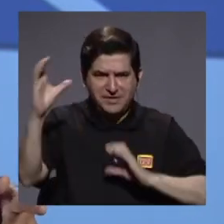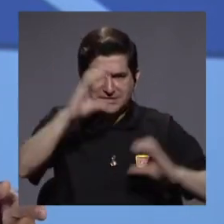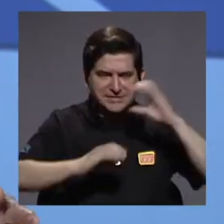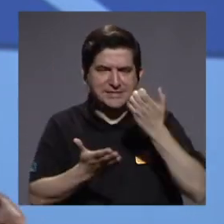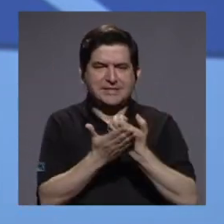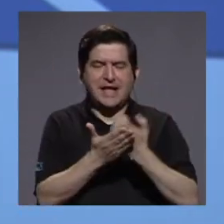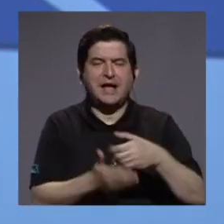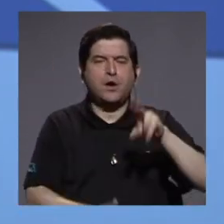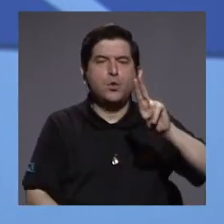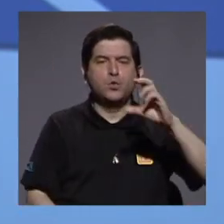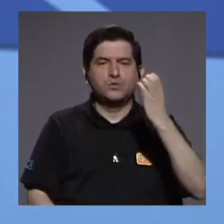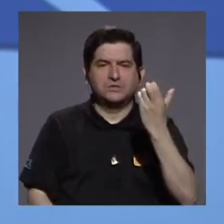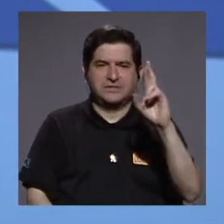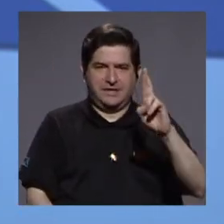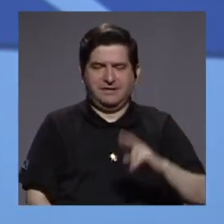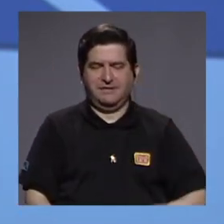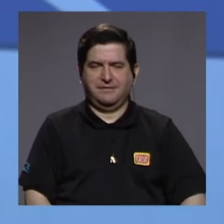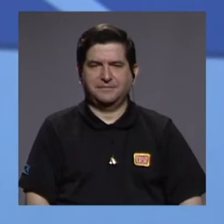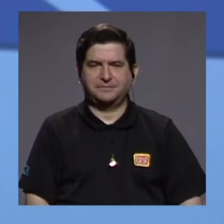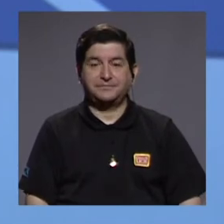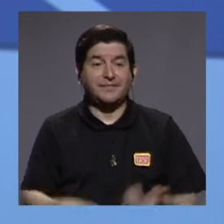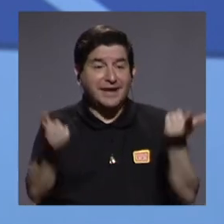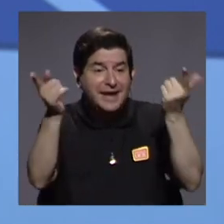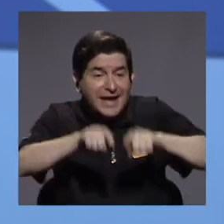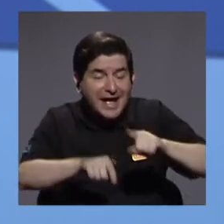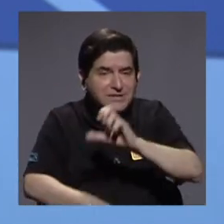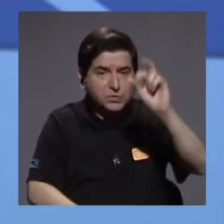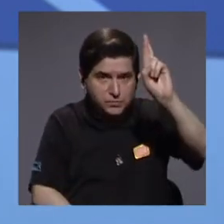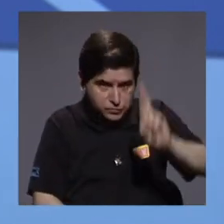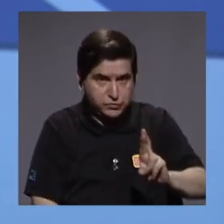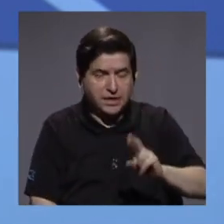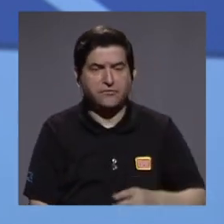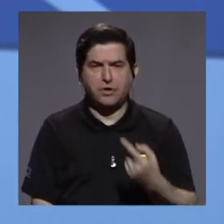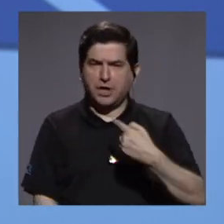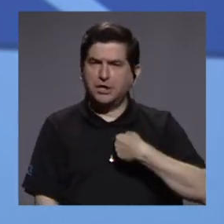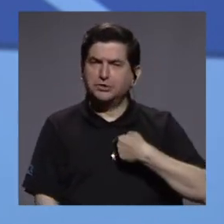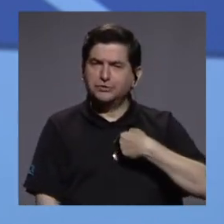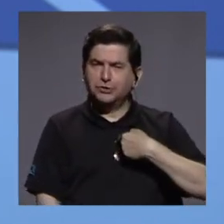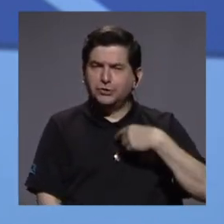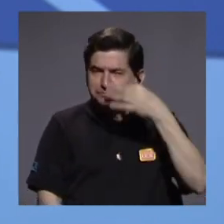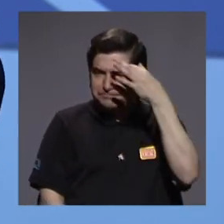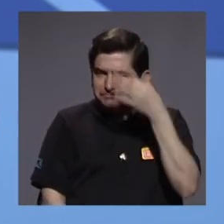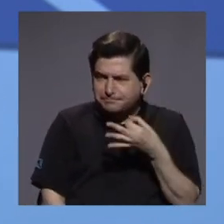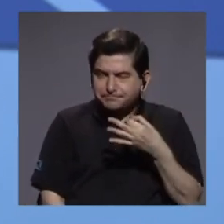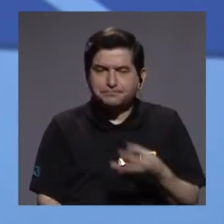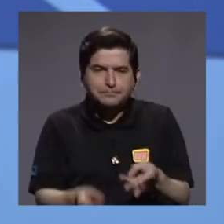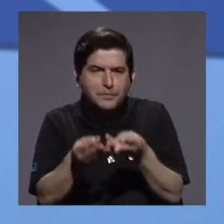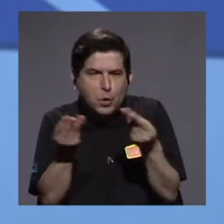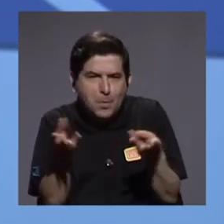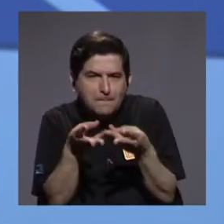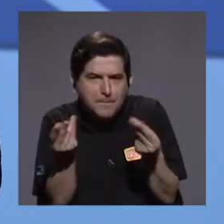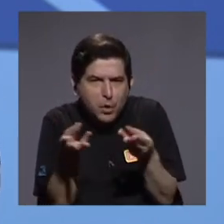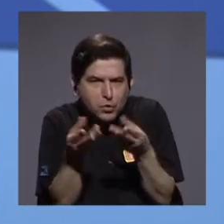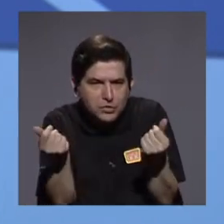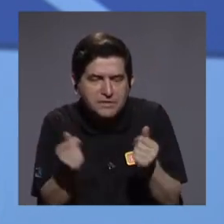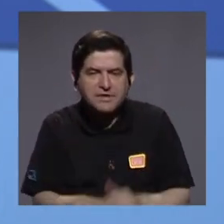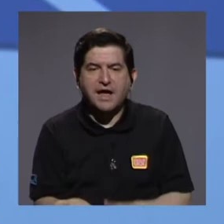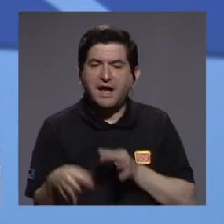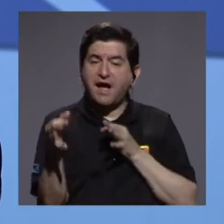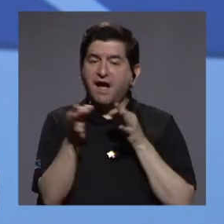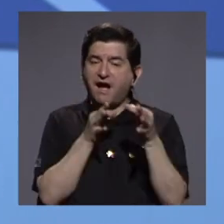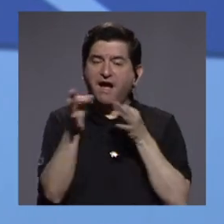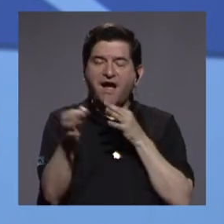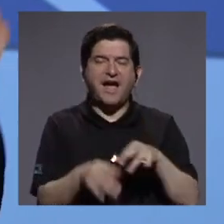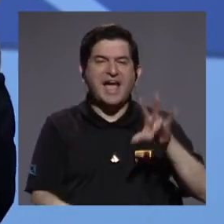universidad de costa rica para el caso costarricense yo estimo que la productividad explica